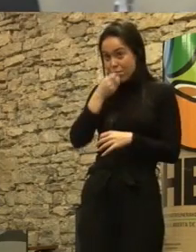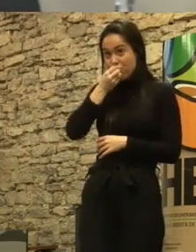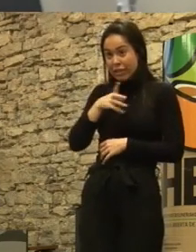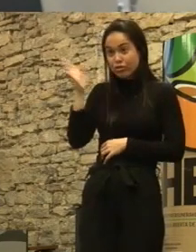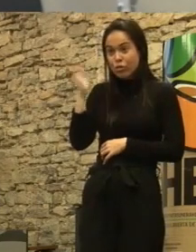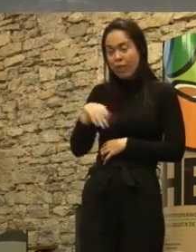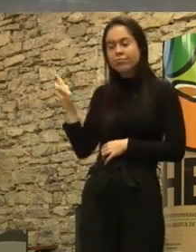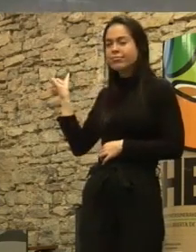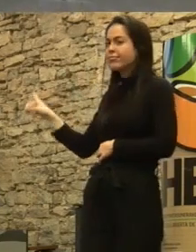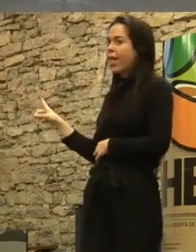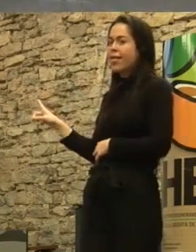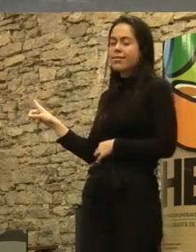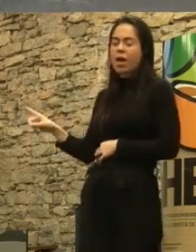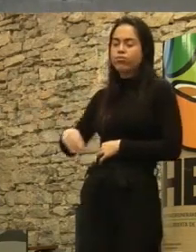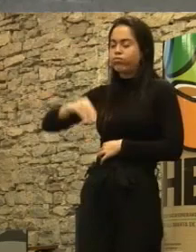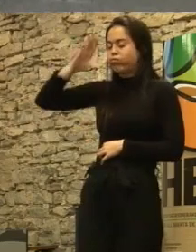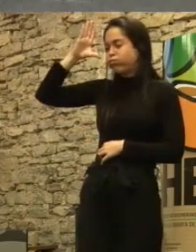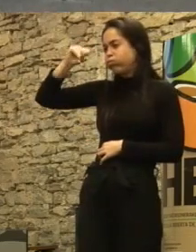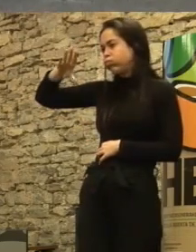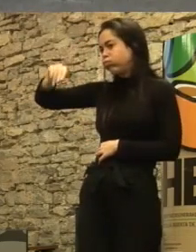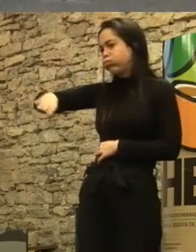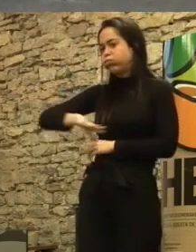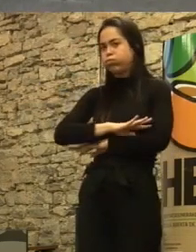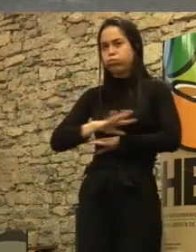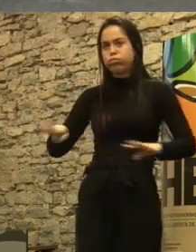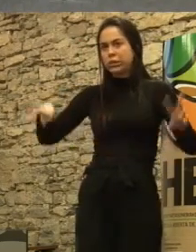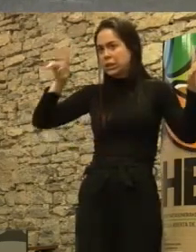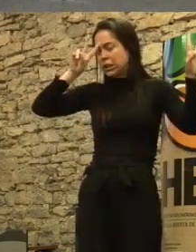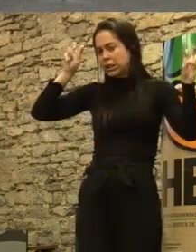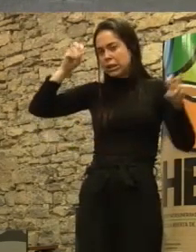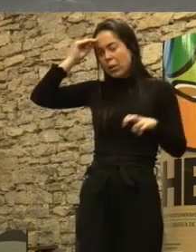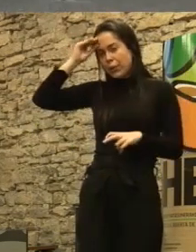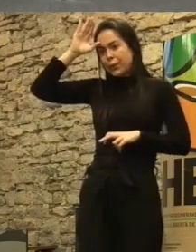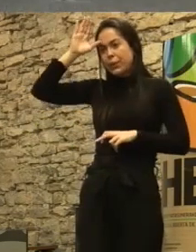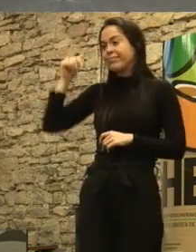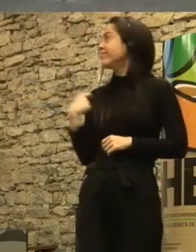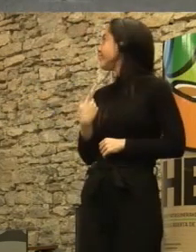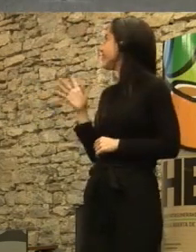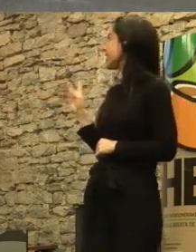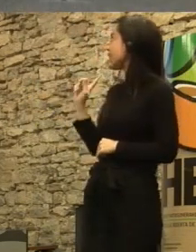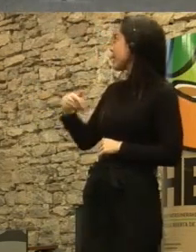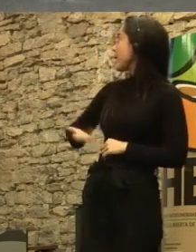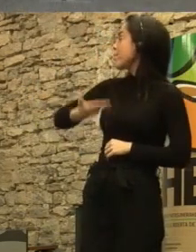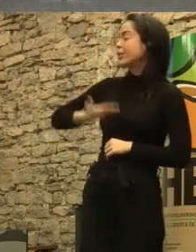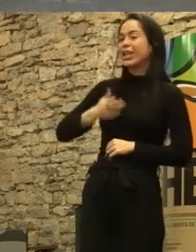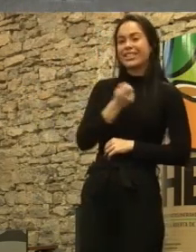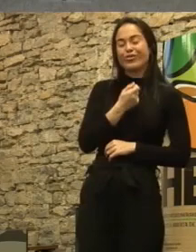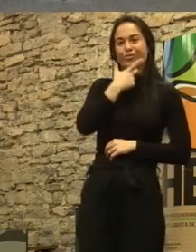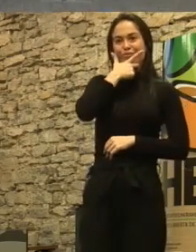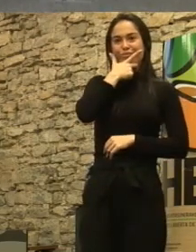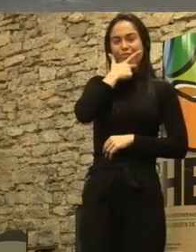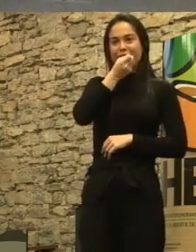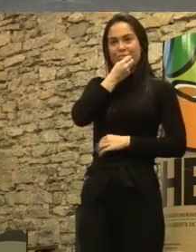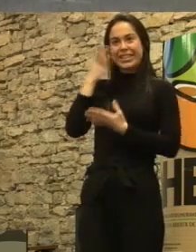sepa tanto como ella. Esta es en su consulta y la verdad que la sonrisa de bienvenida es bastante importante porque es un público que